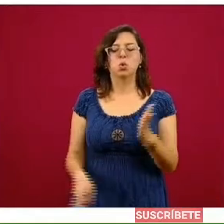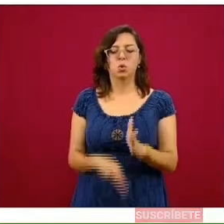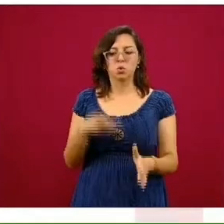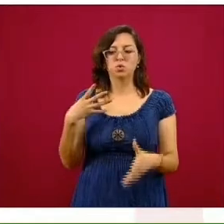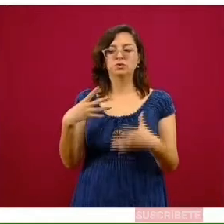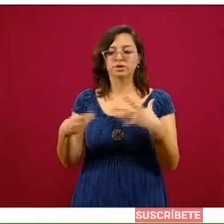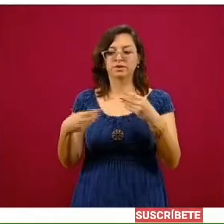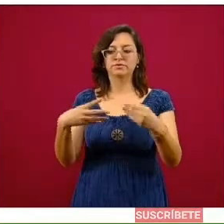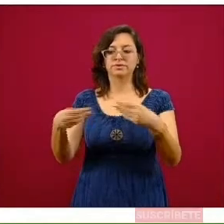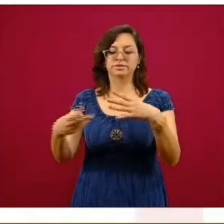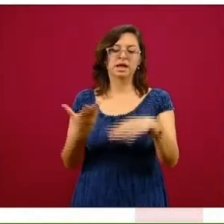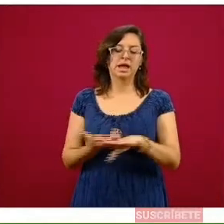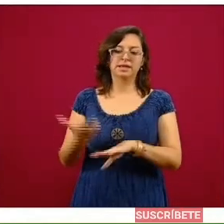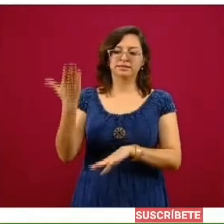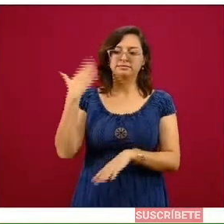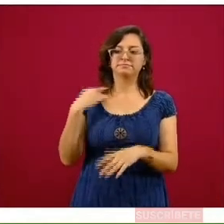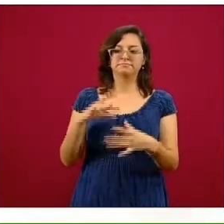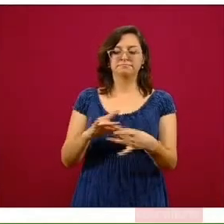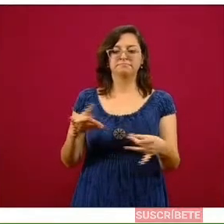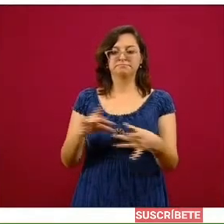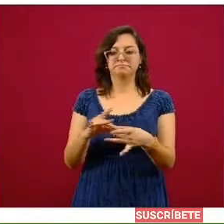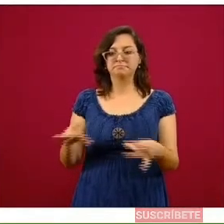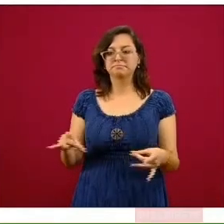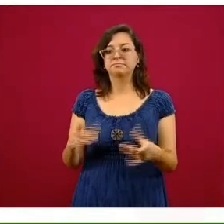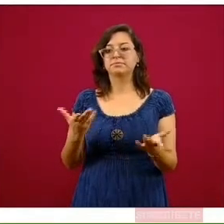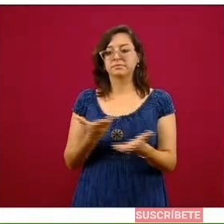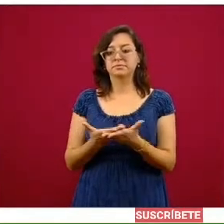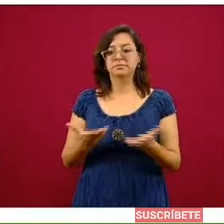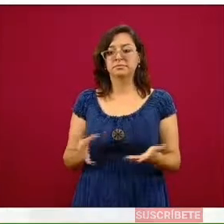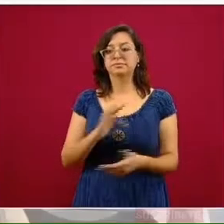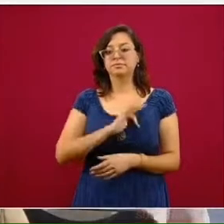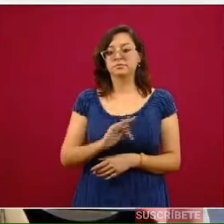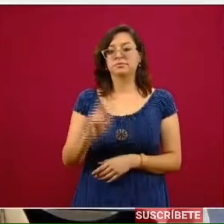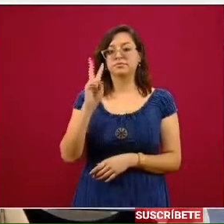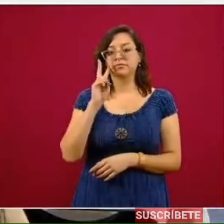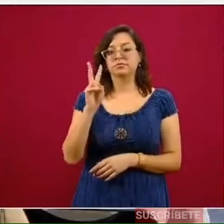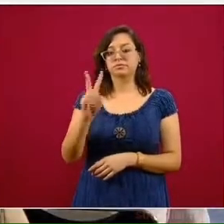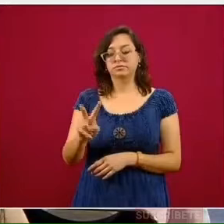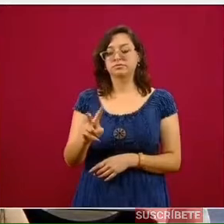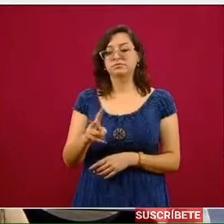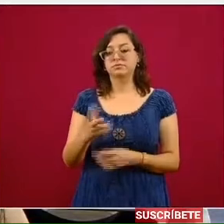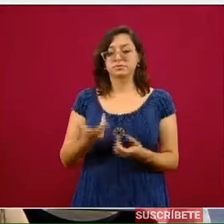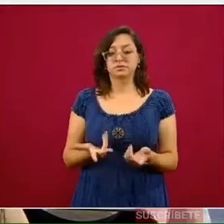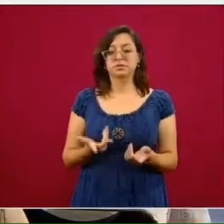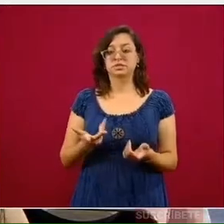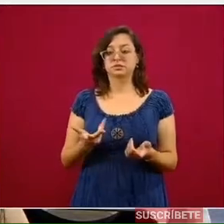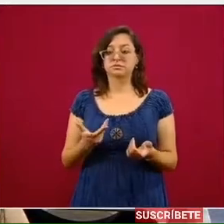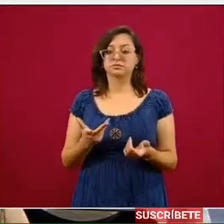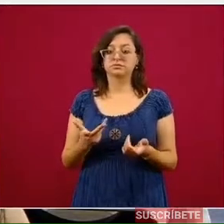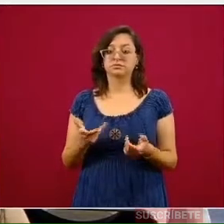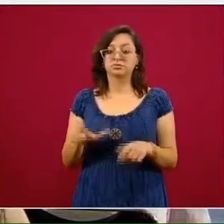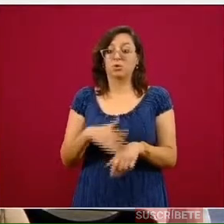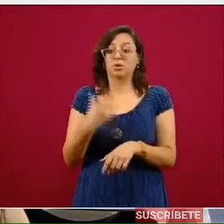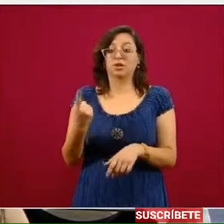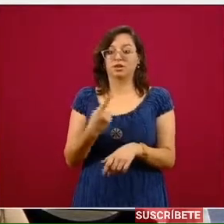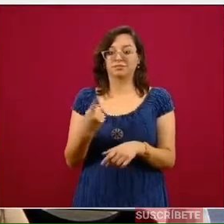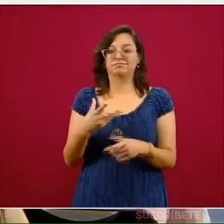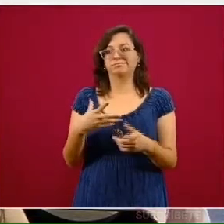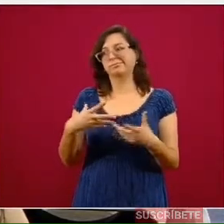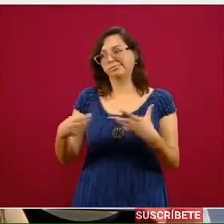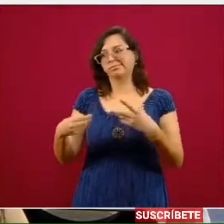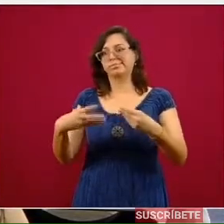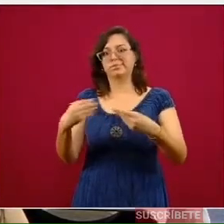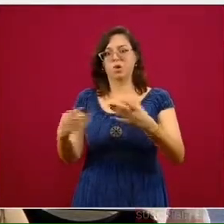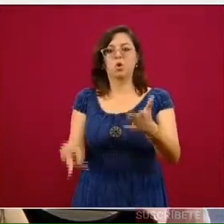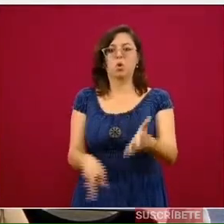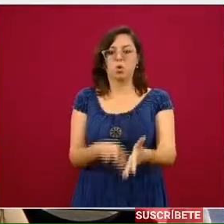diapositivas en conferencias anteriores, y aquí podemos ver cómo esto en su momento fue precisamente alimentado por este incremento que hubo